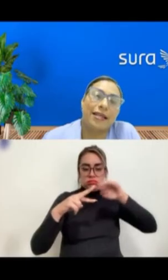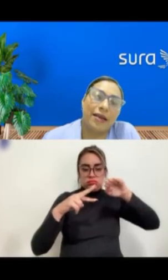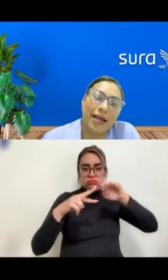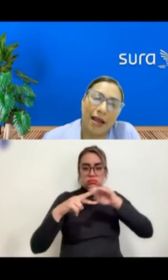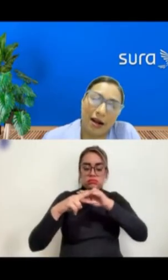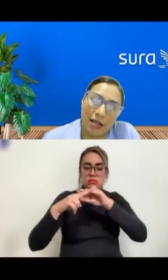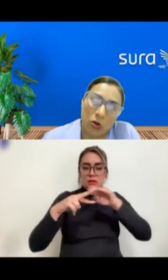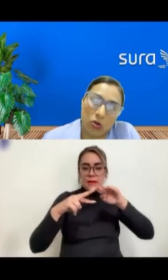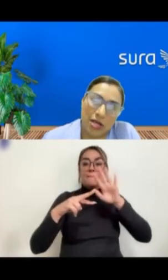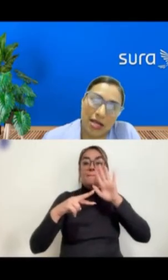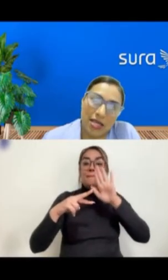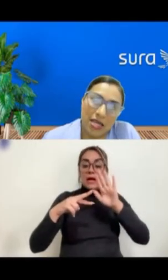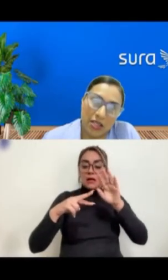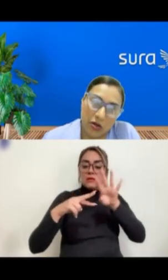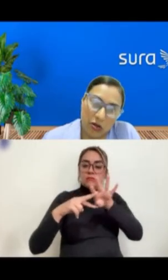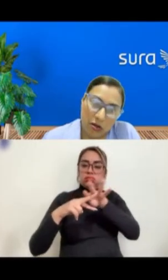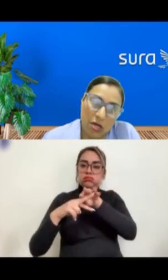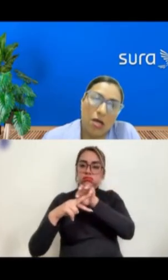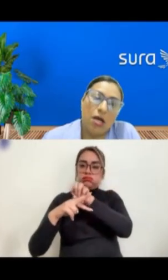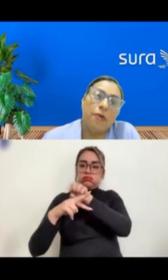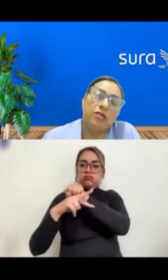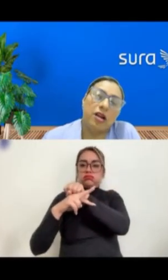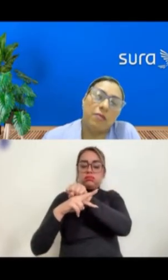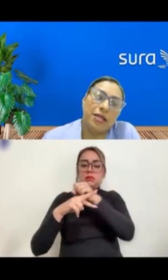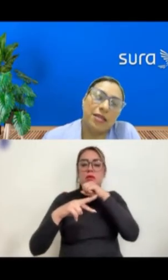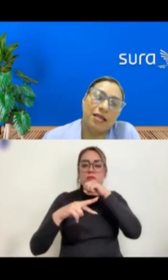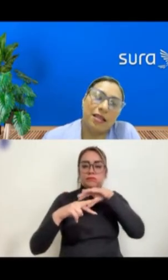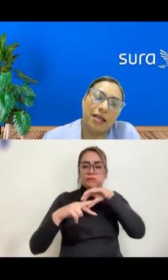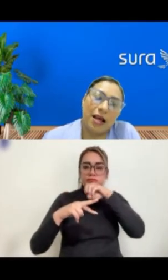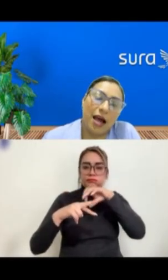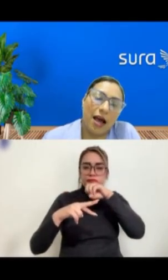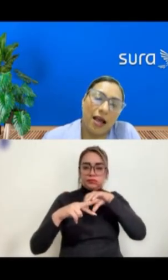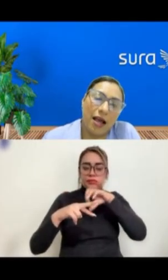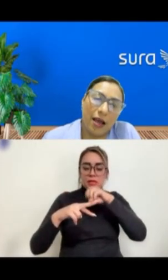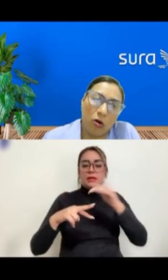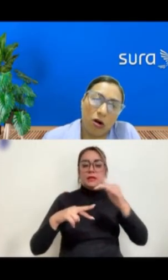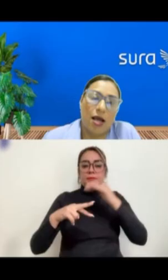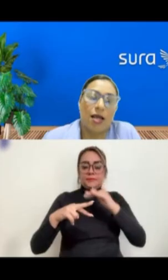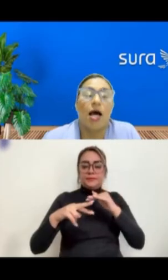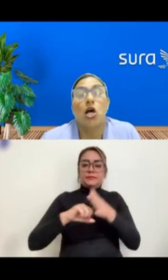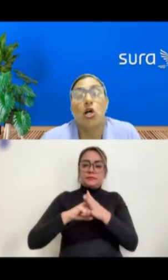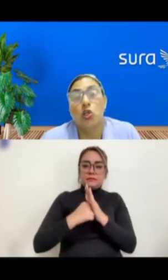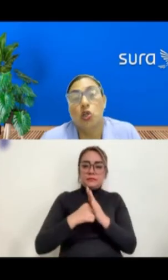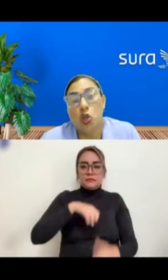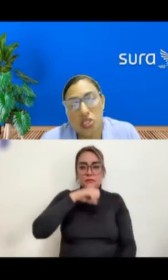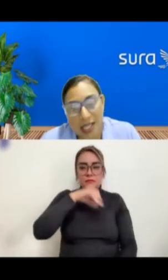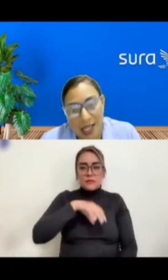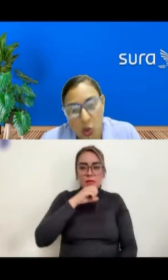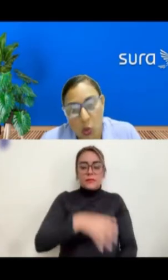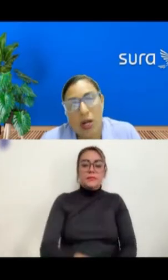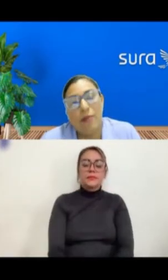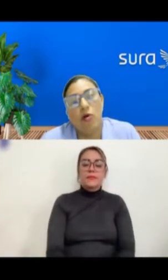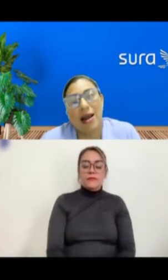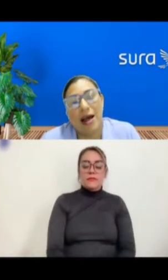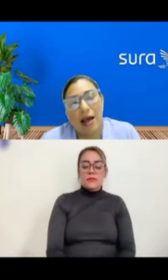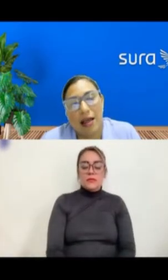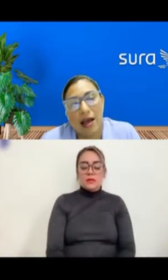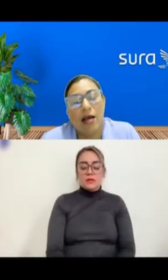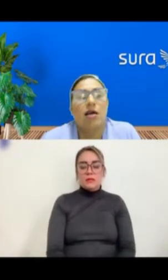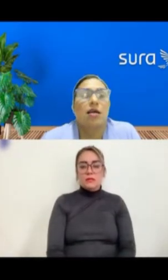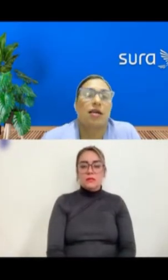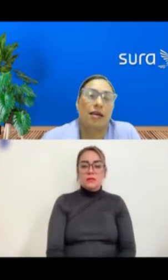¿verdad? Para detener que haya retorno sanguíneo y posteriormente se detenga la hemorragia. No se detuvo